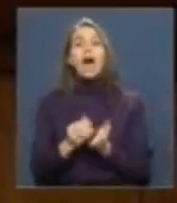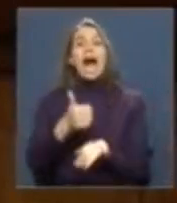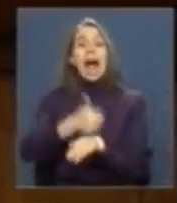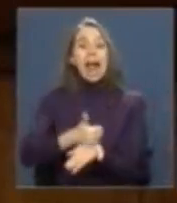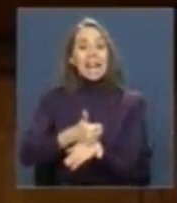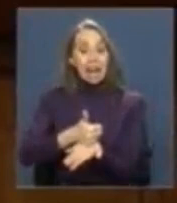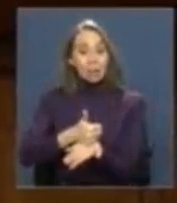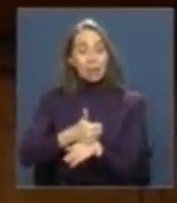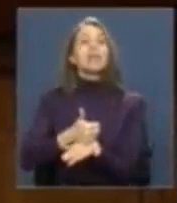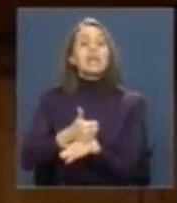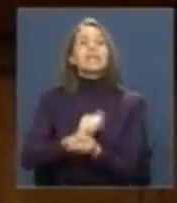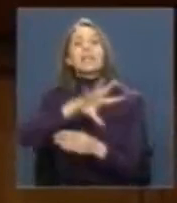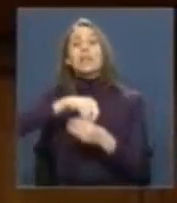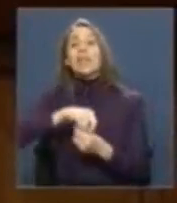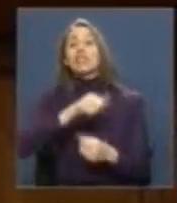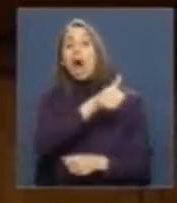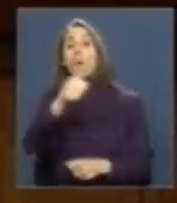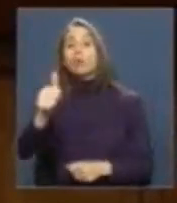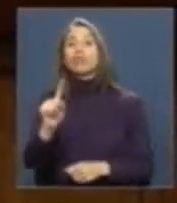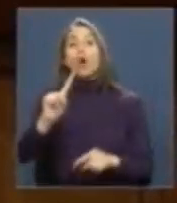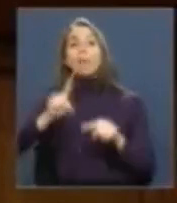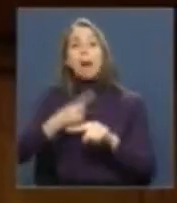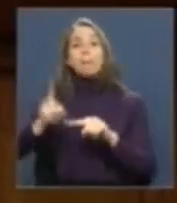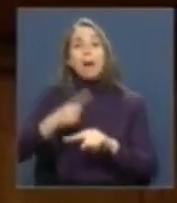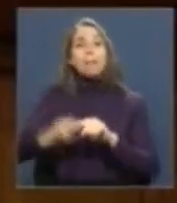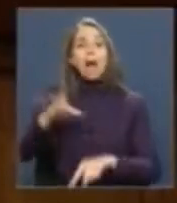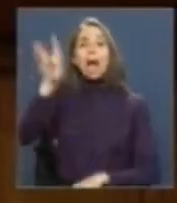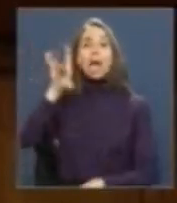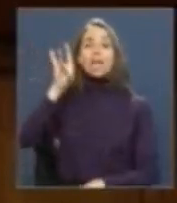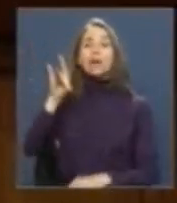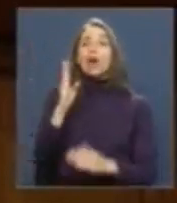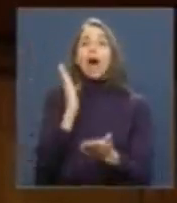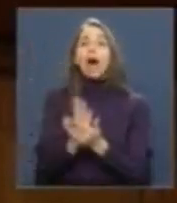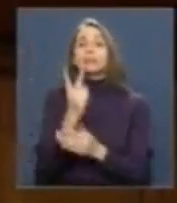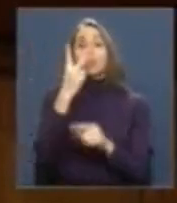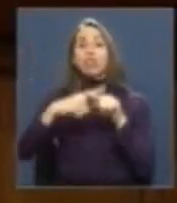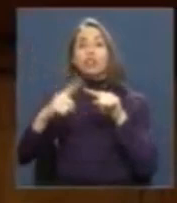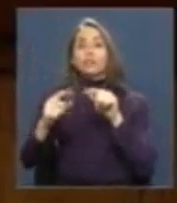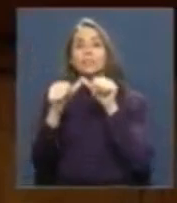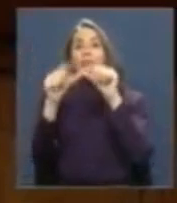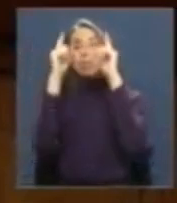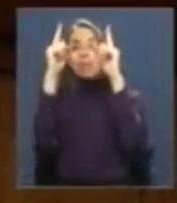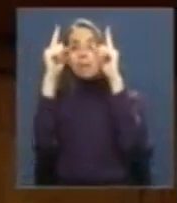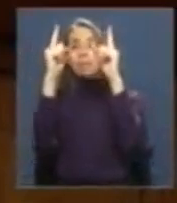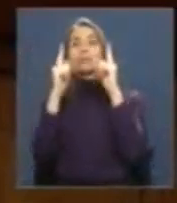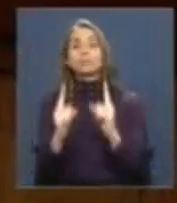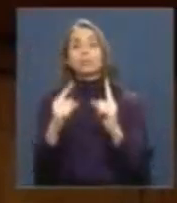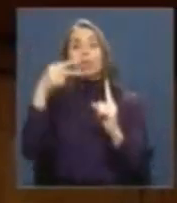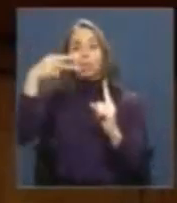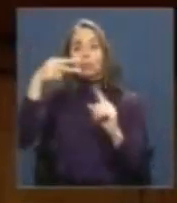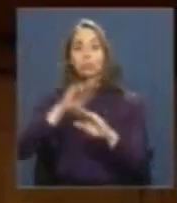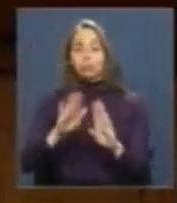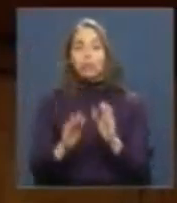autoridades que no pueden ser elegidos sucesivamente por más de dos períodos esto crea una